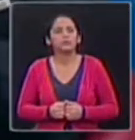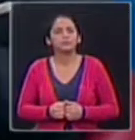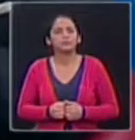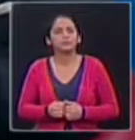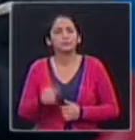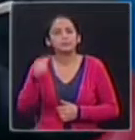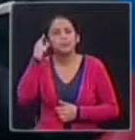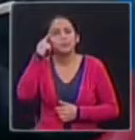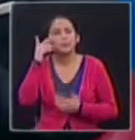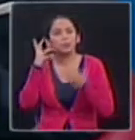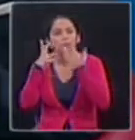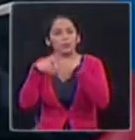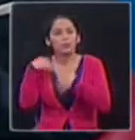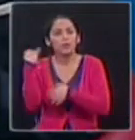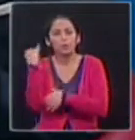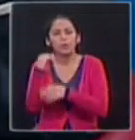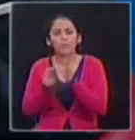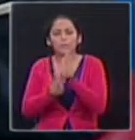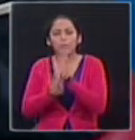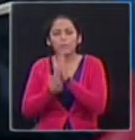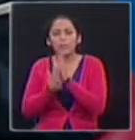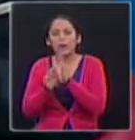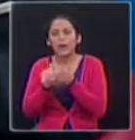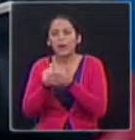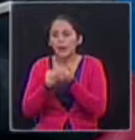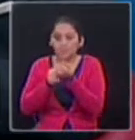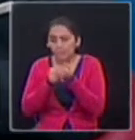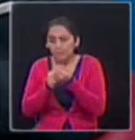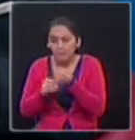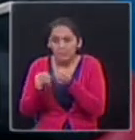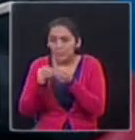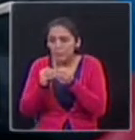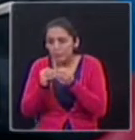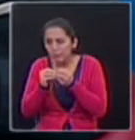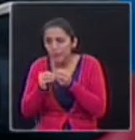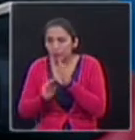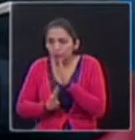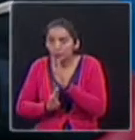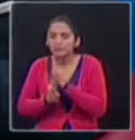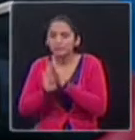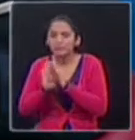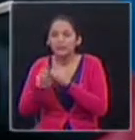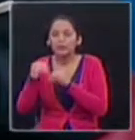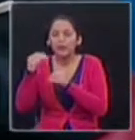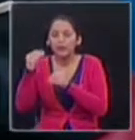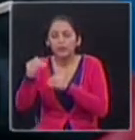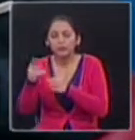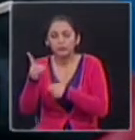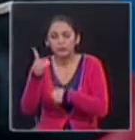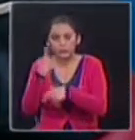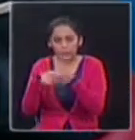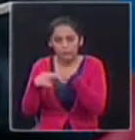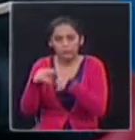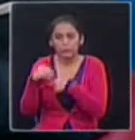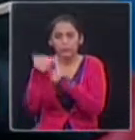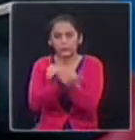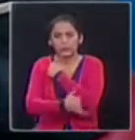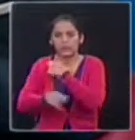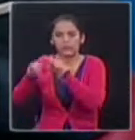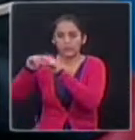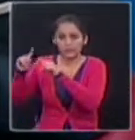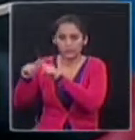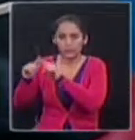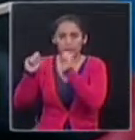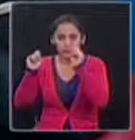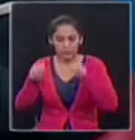segundo nivel y fundamentalmente ir orientando nuestro talento humano hacia el desarrollo de la industria por servicios y a la